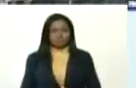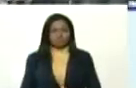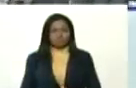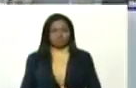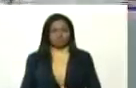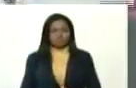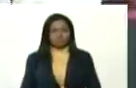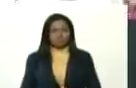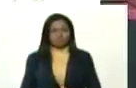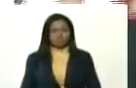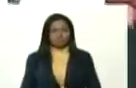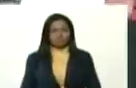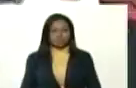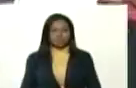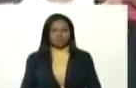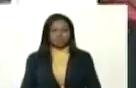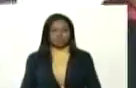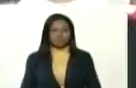Bueno, sí, aquí tenemos,